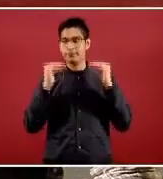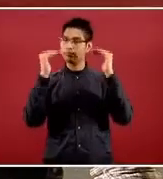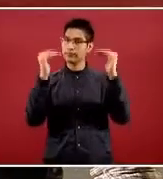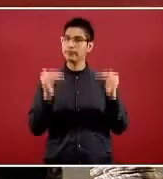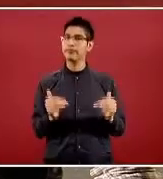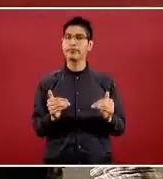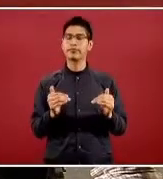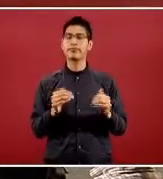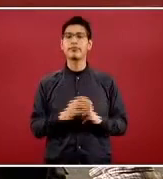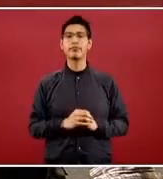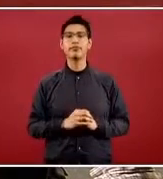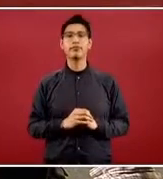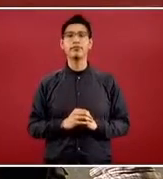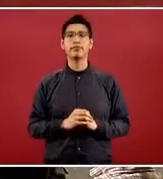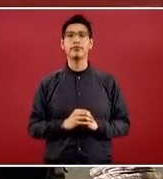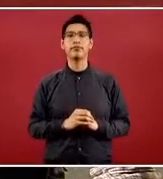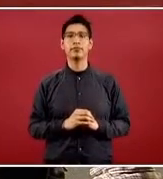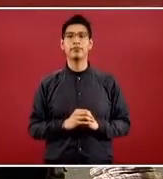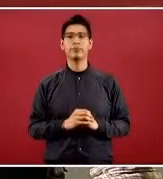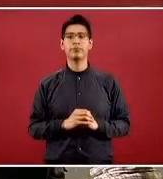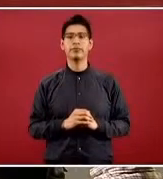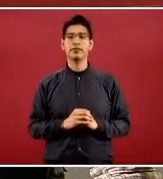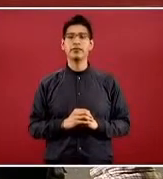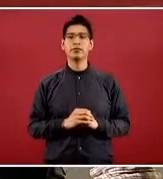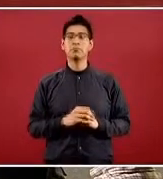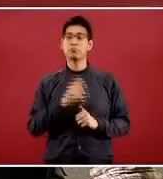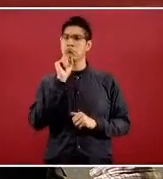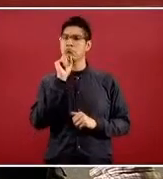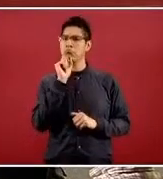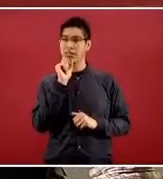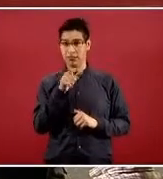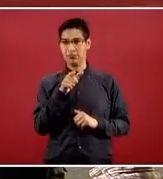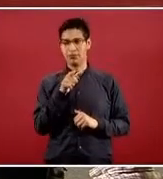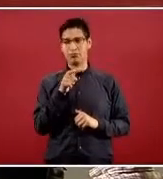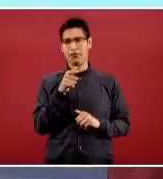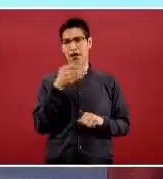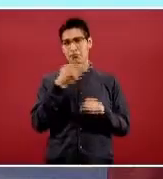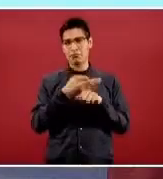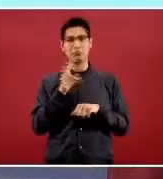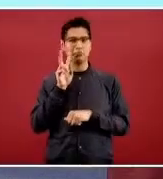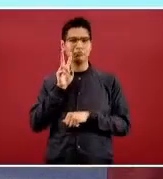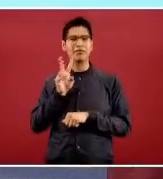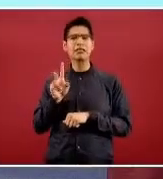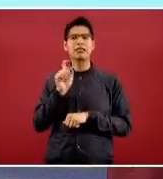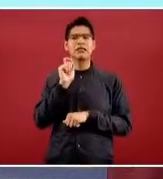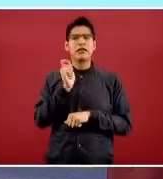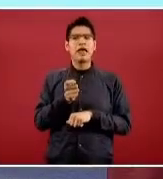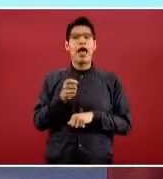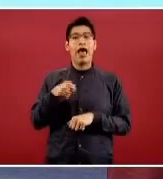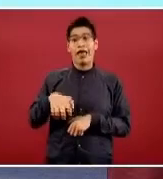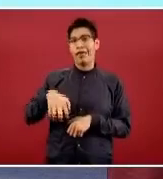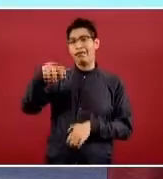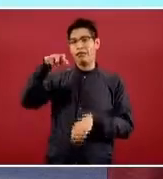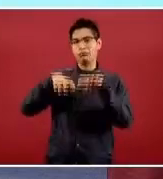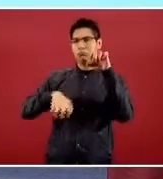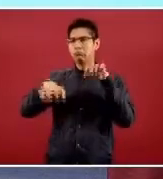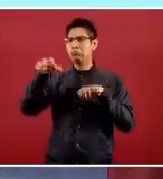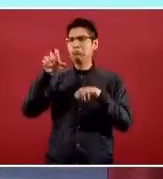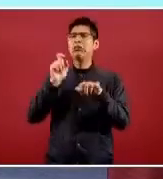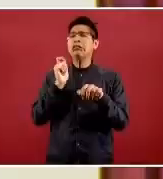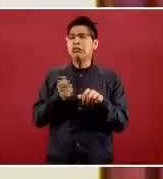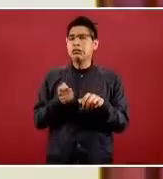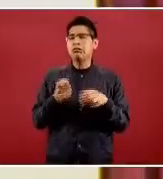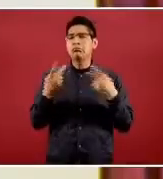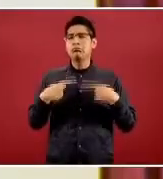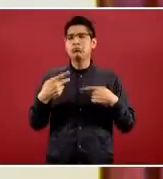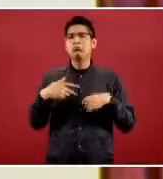la distribución por grupo de edad, donde vemos cómo la mayor parte de la población afectada,